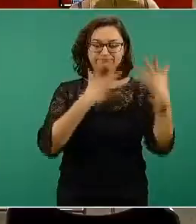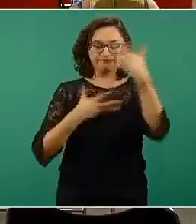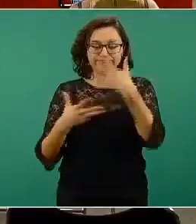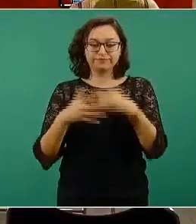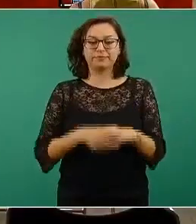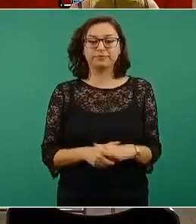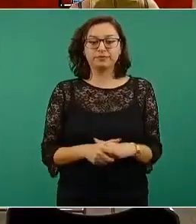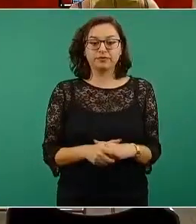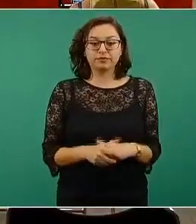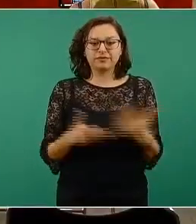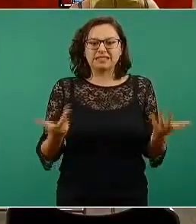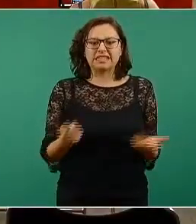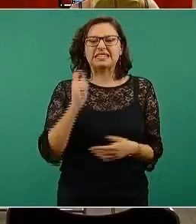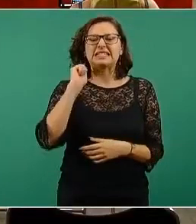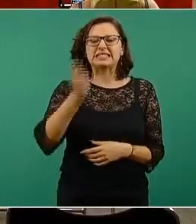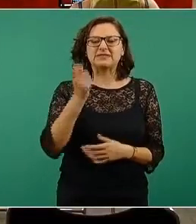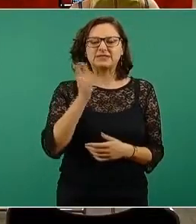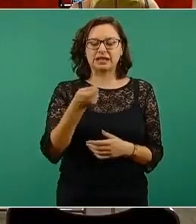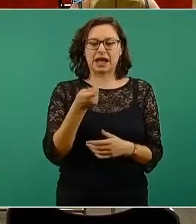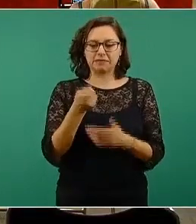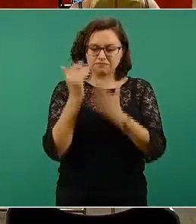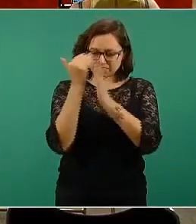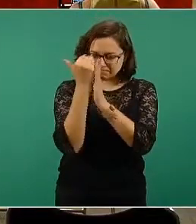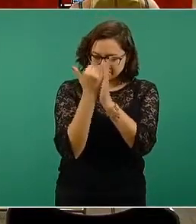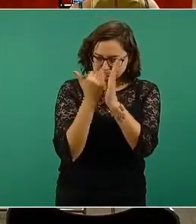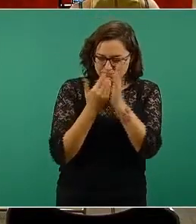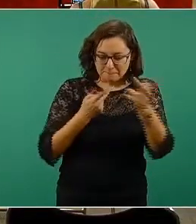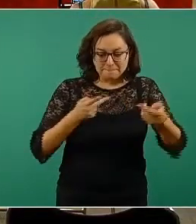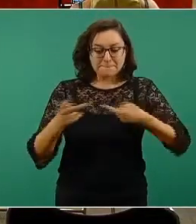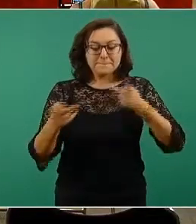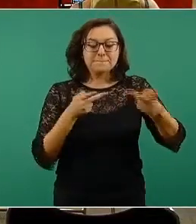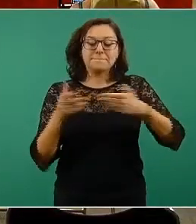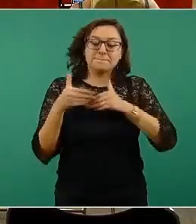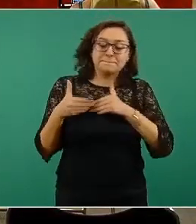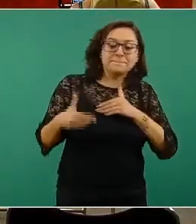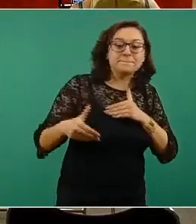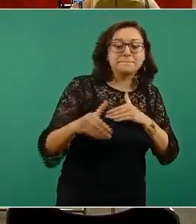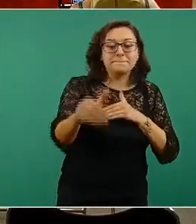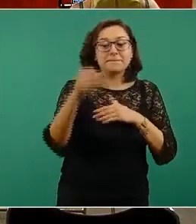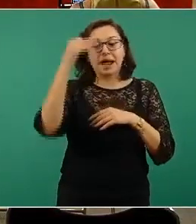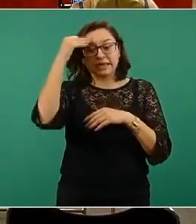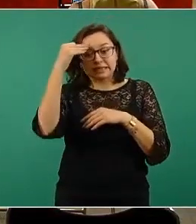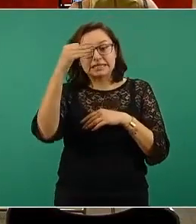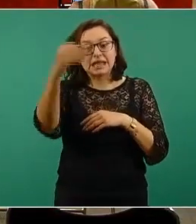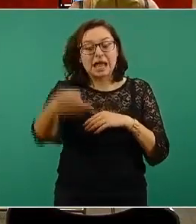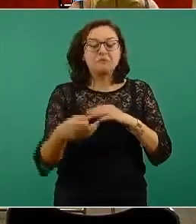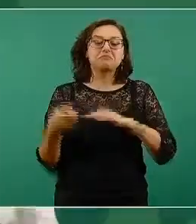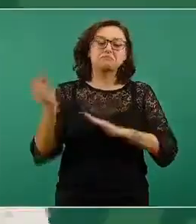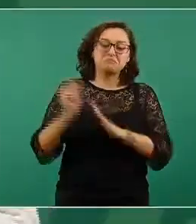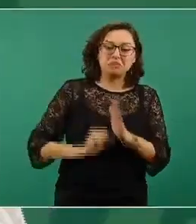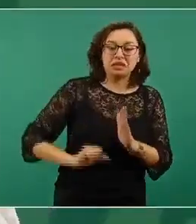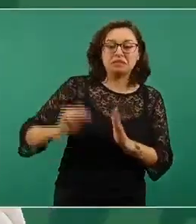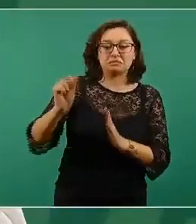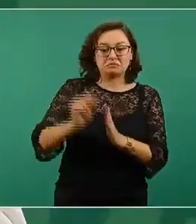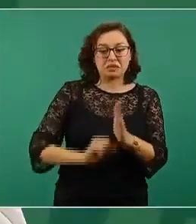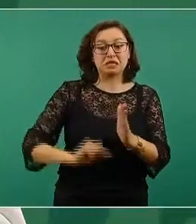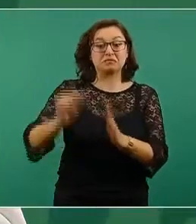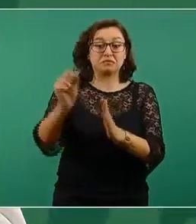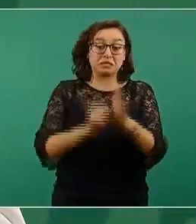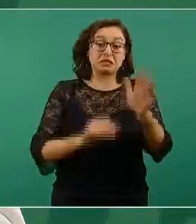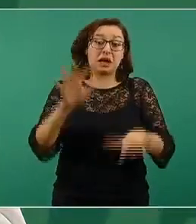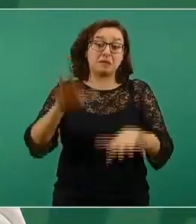Estrategia es un plan general de largo plazo, en el tiempo, varios meses, en algunas situaciones